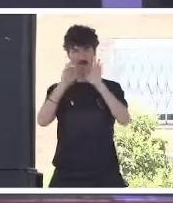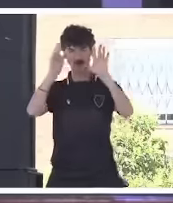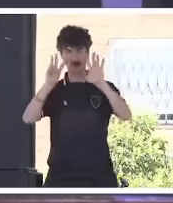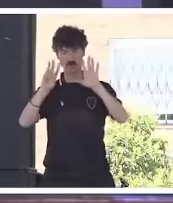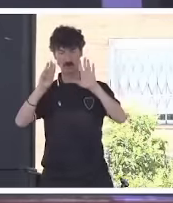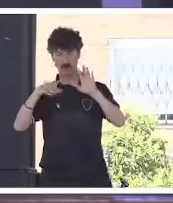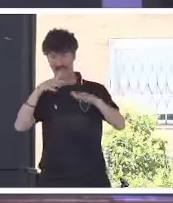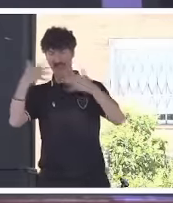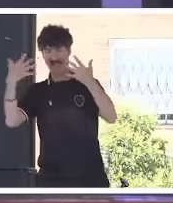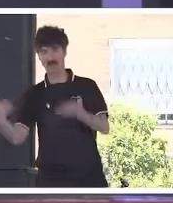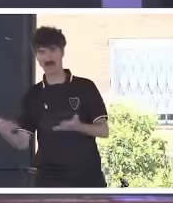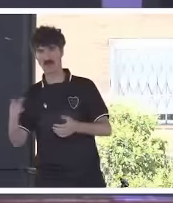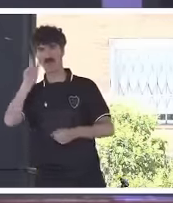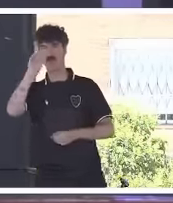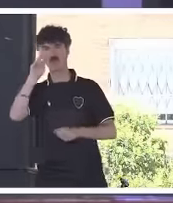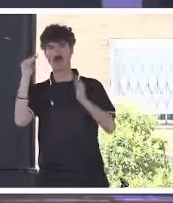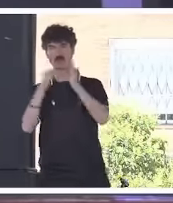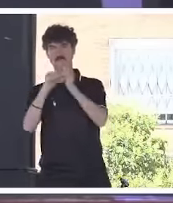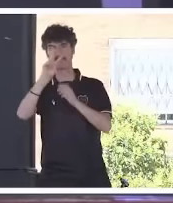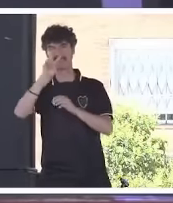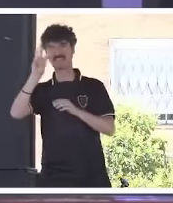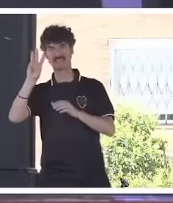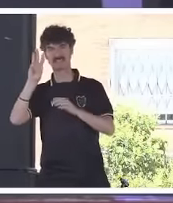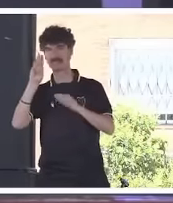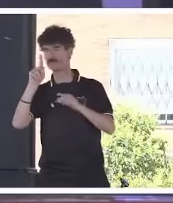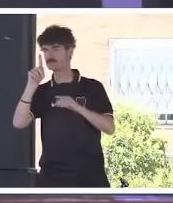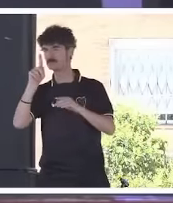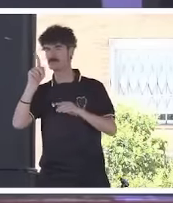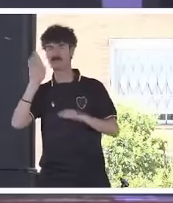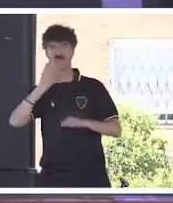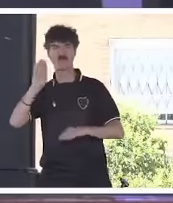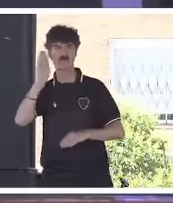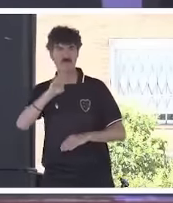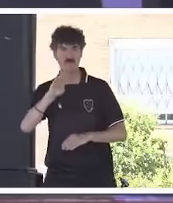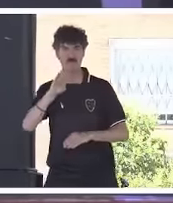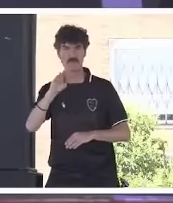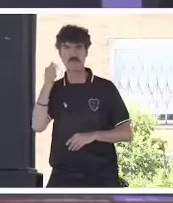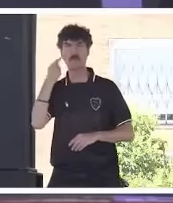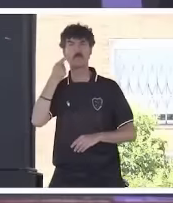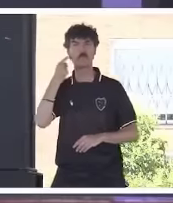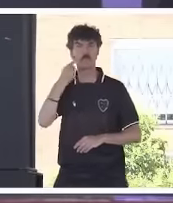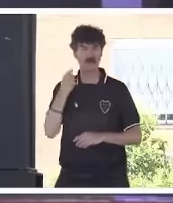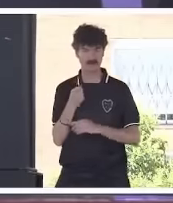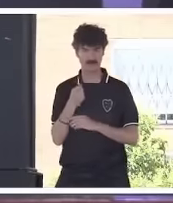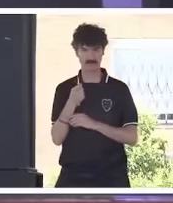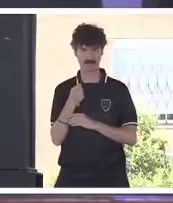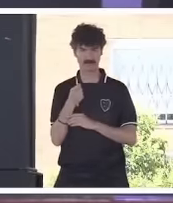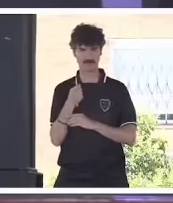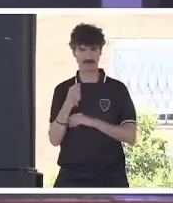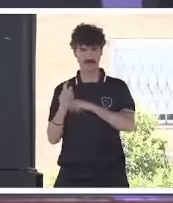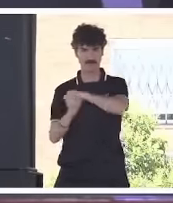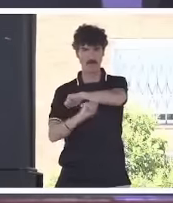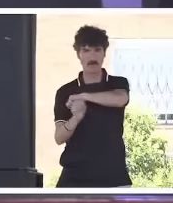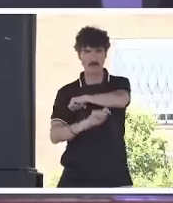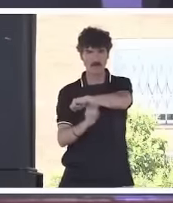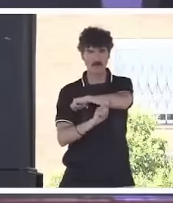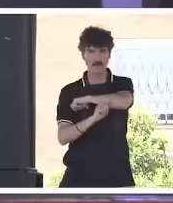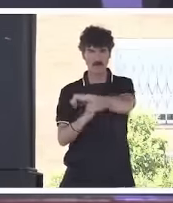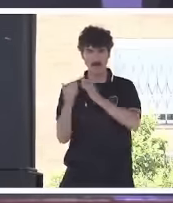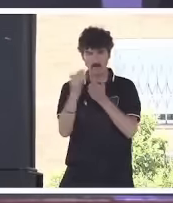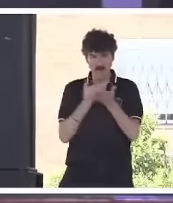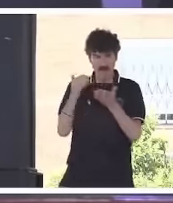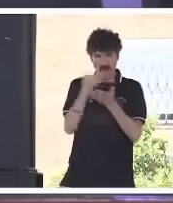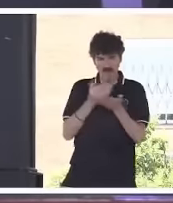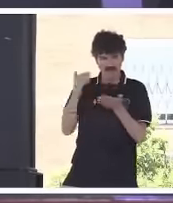la estafa bancaria del año 2023. El año pasado, compañeros y compañeras, los bancos de este país hicieron